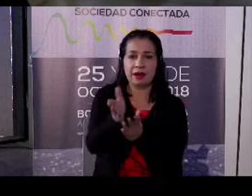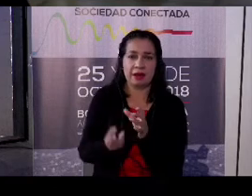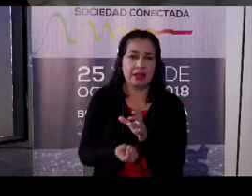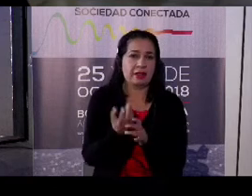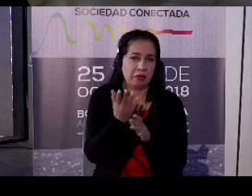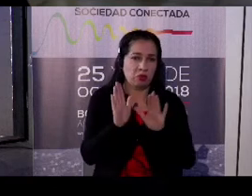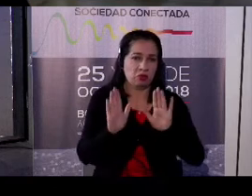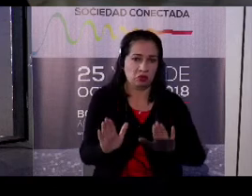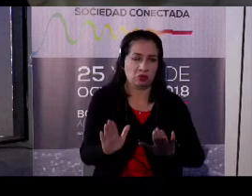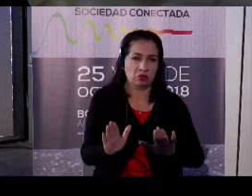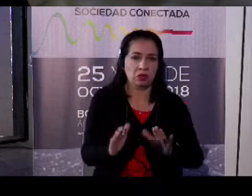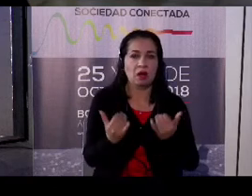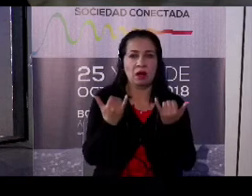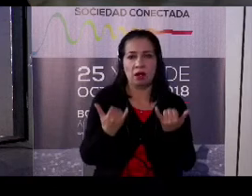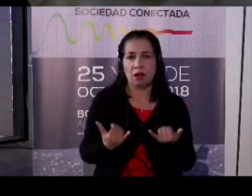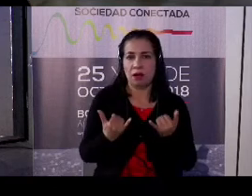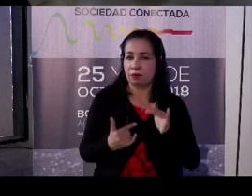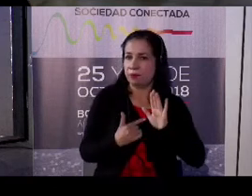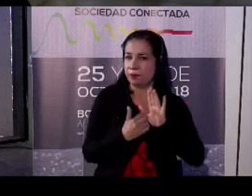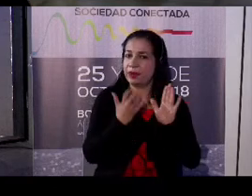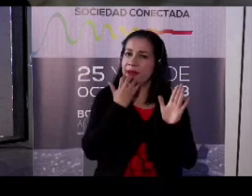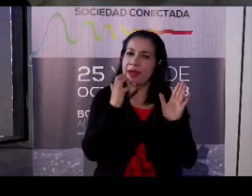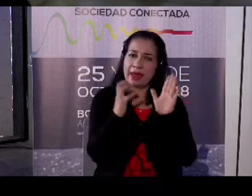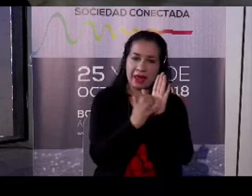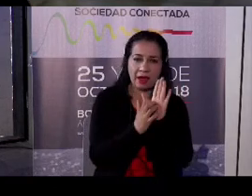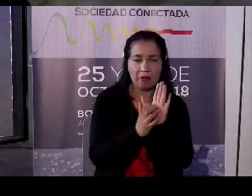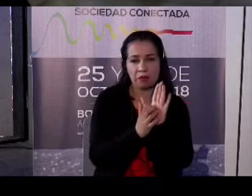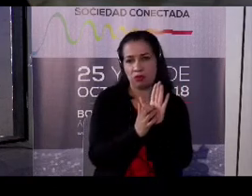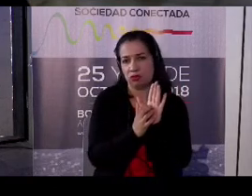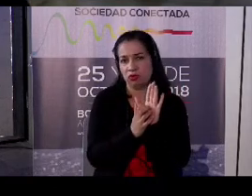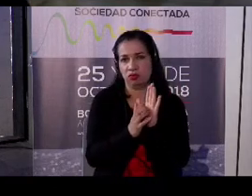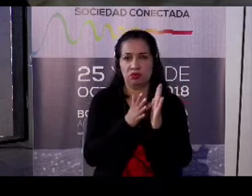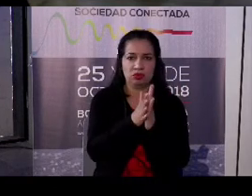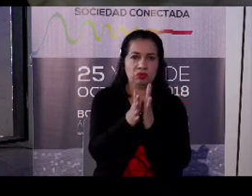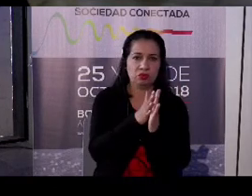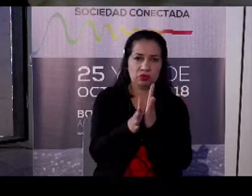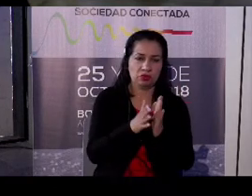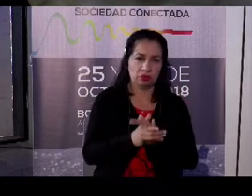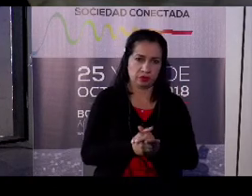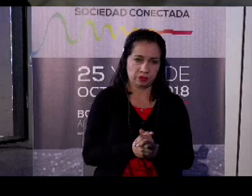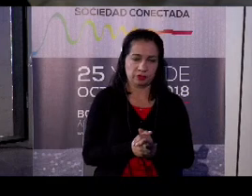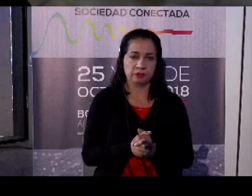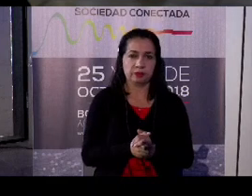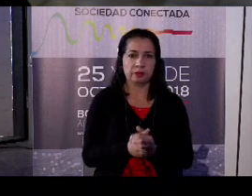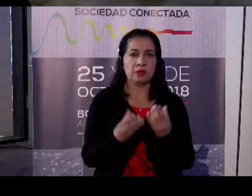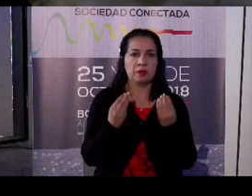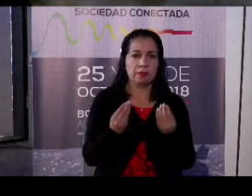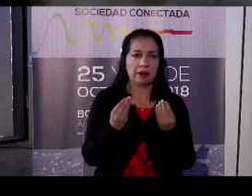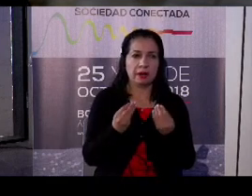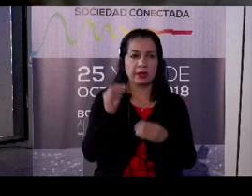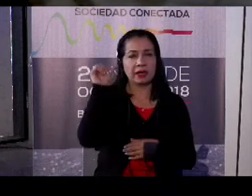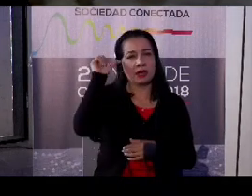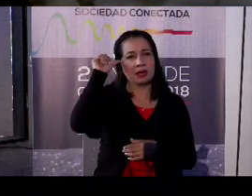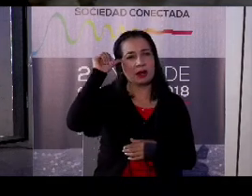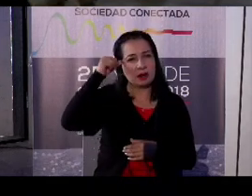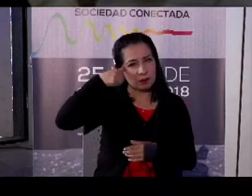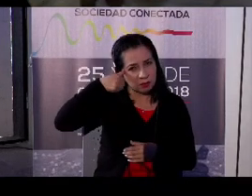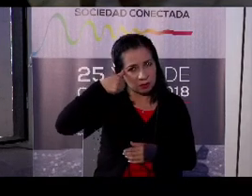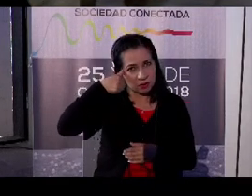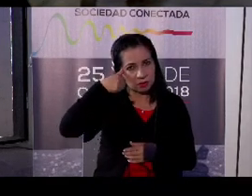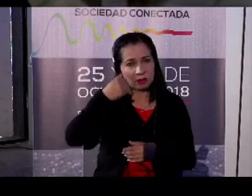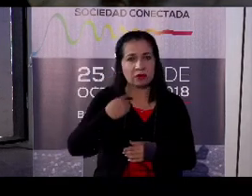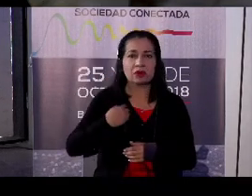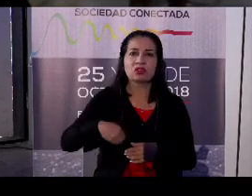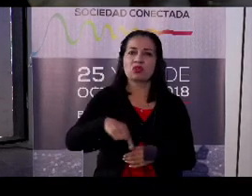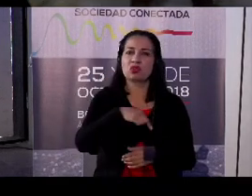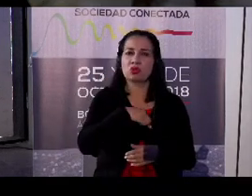referencia les voy a mostrar un par de ejemplos para recordarles nuestra